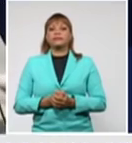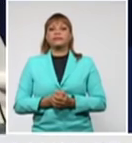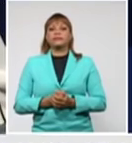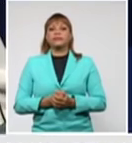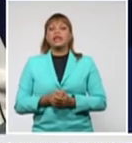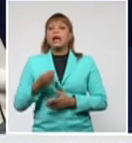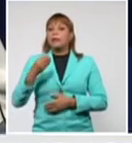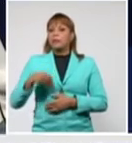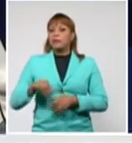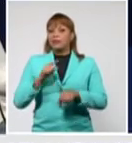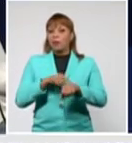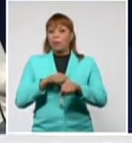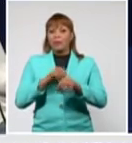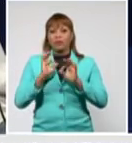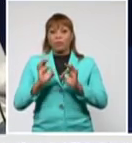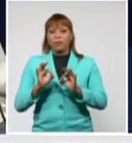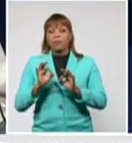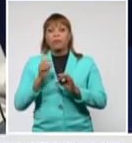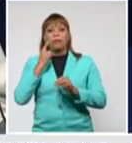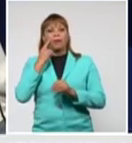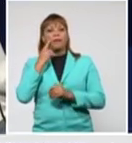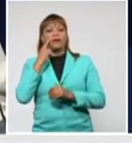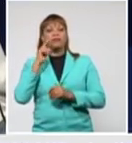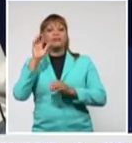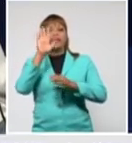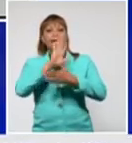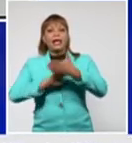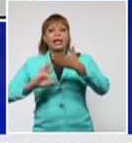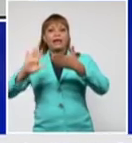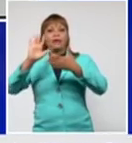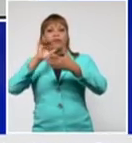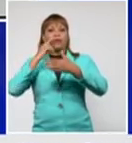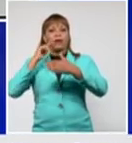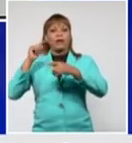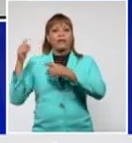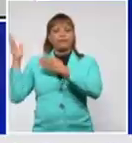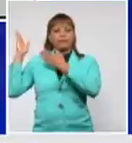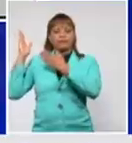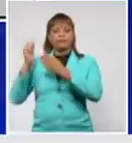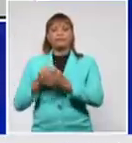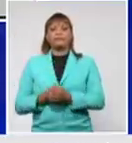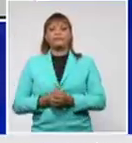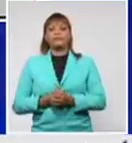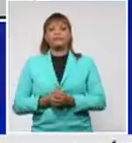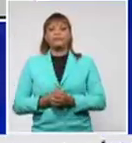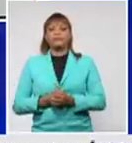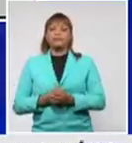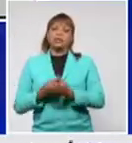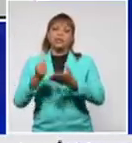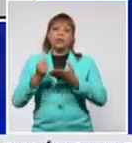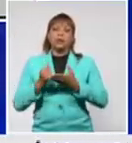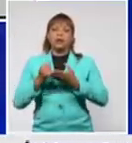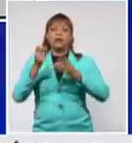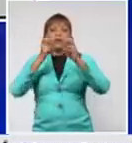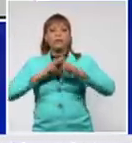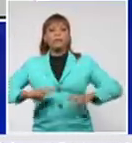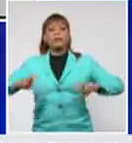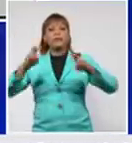utilizamos los gráficos que siempre nos elabora el equipo de investigadores presidido por